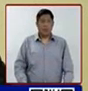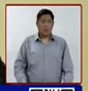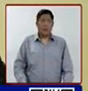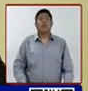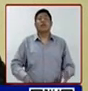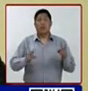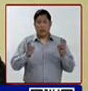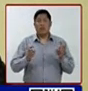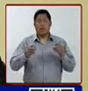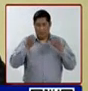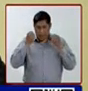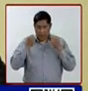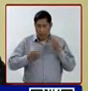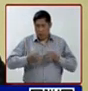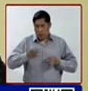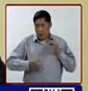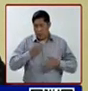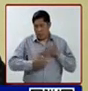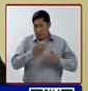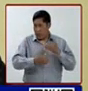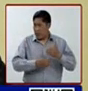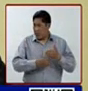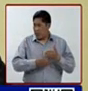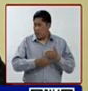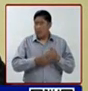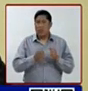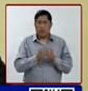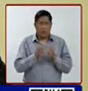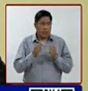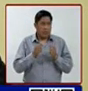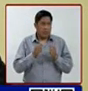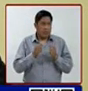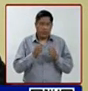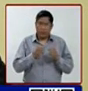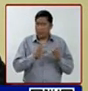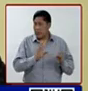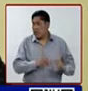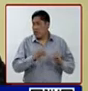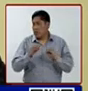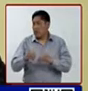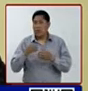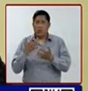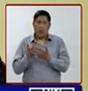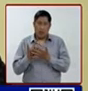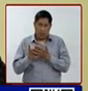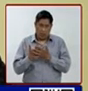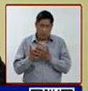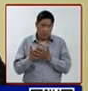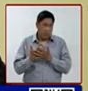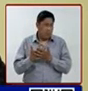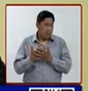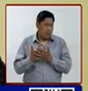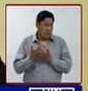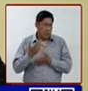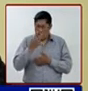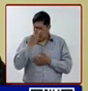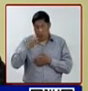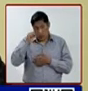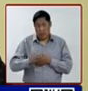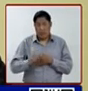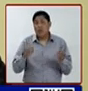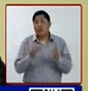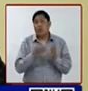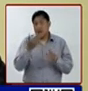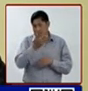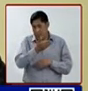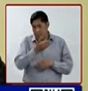Dispone que la presente causa se va a tramitar con la medida extrema de la detención preventiva en contra de la